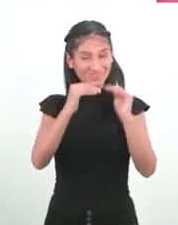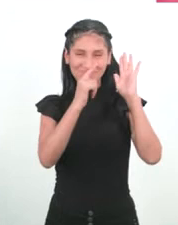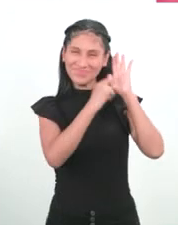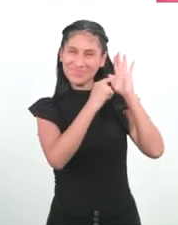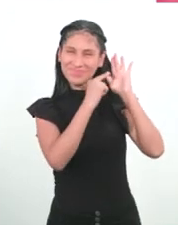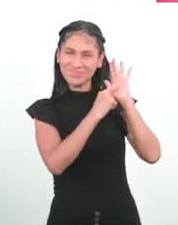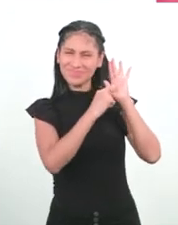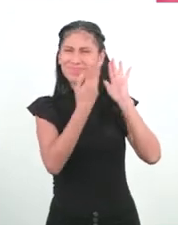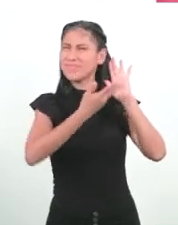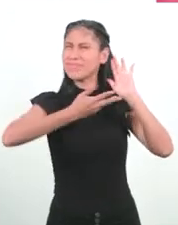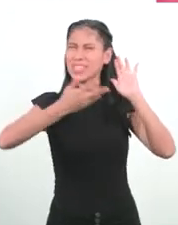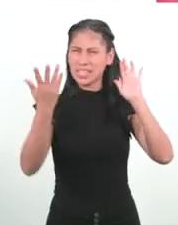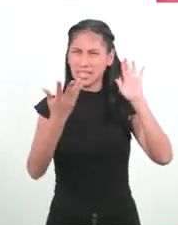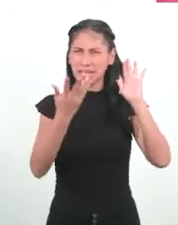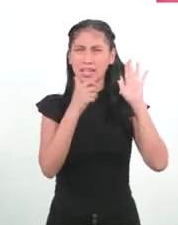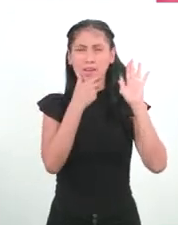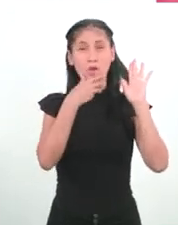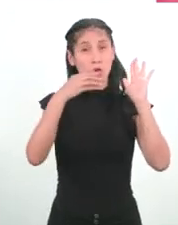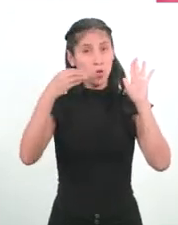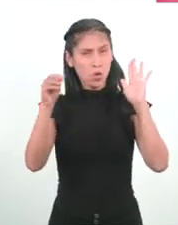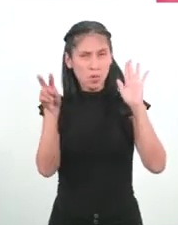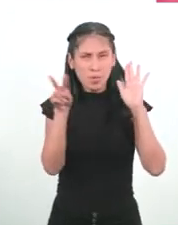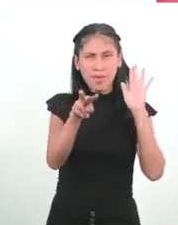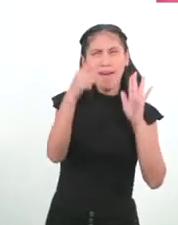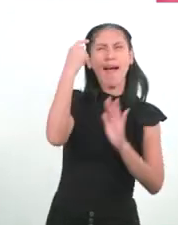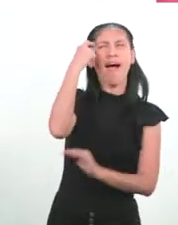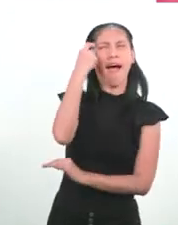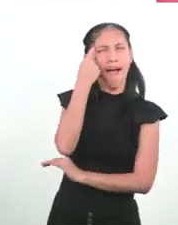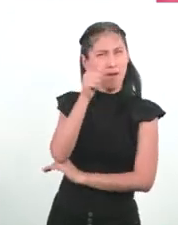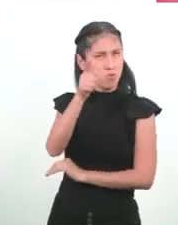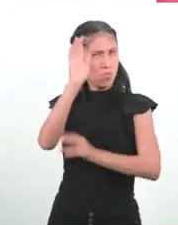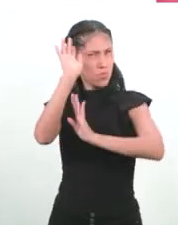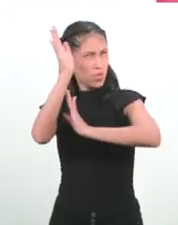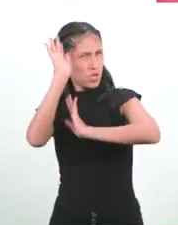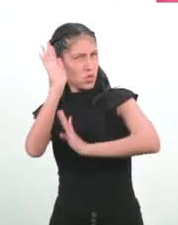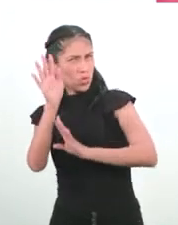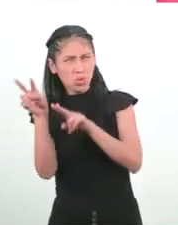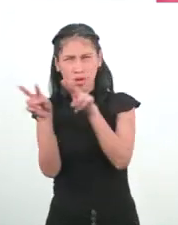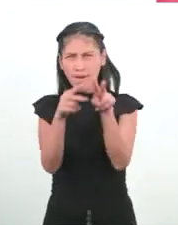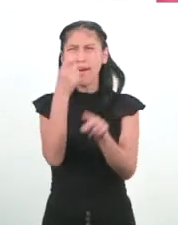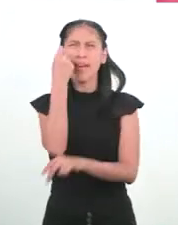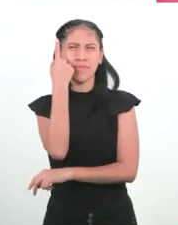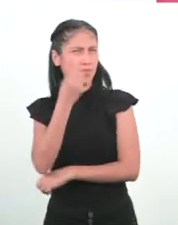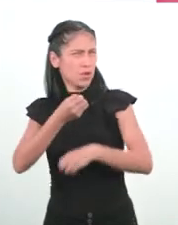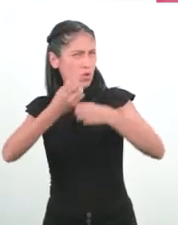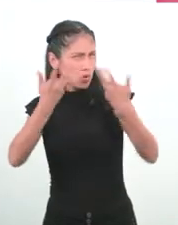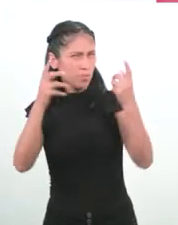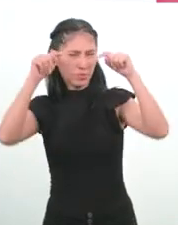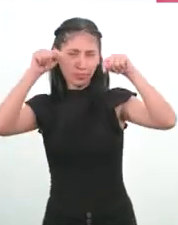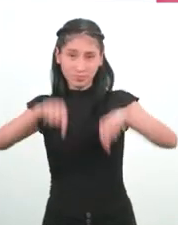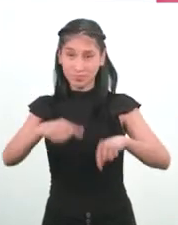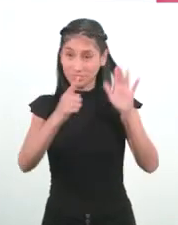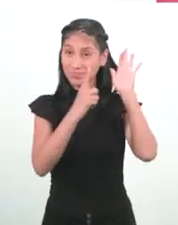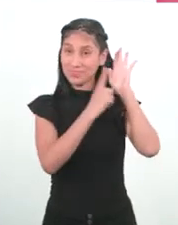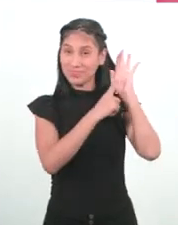de secundaria para saber cómo comprender con mayor eficacia un discurso oral. Por eso, ahora les presento